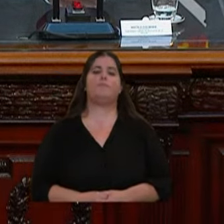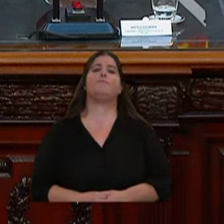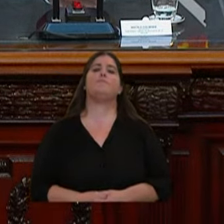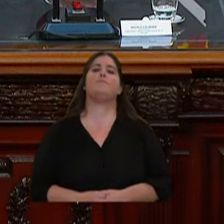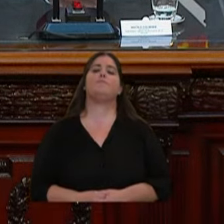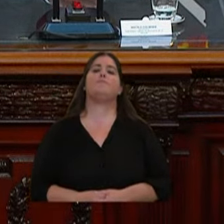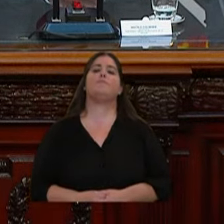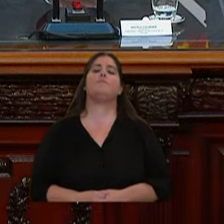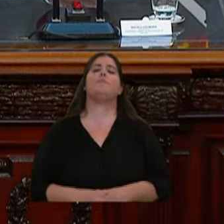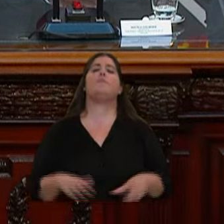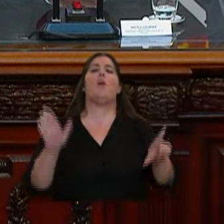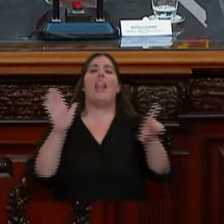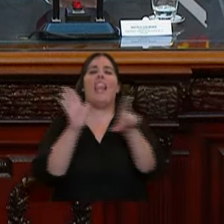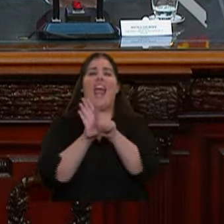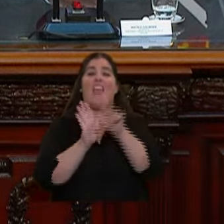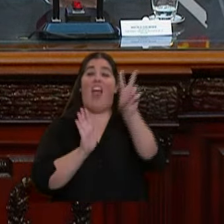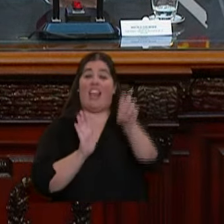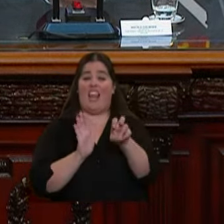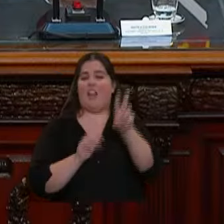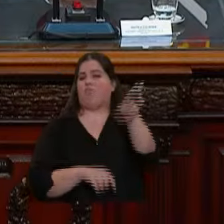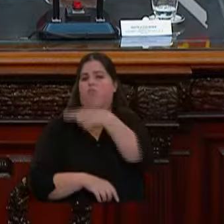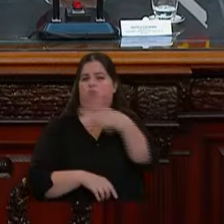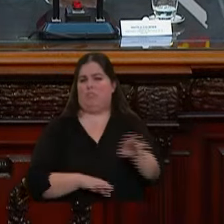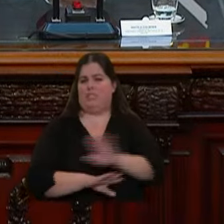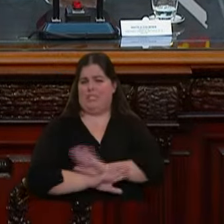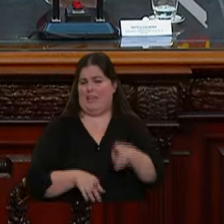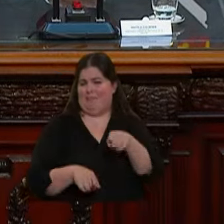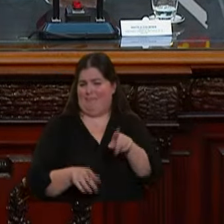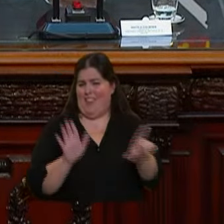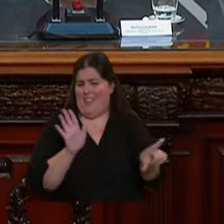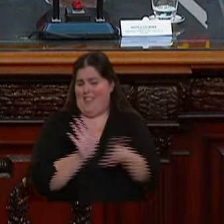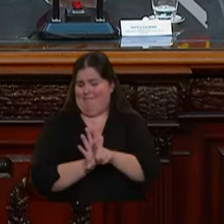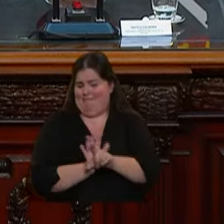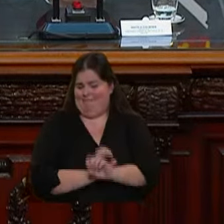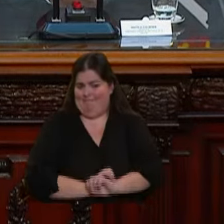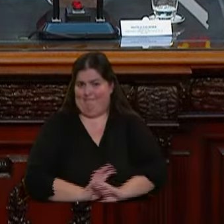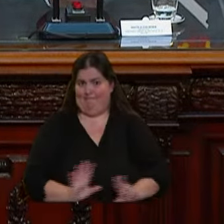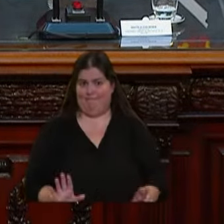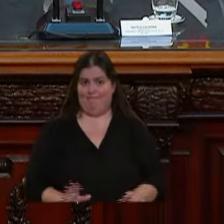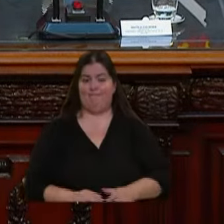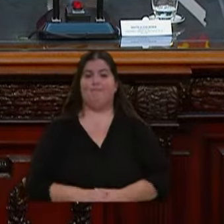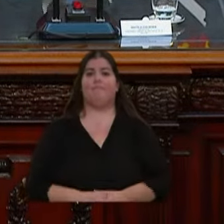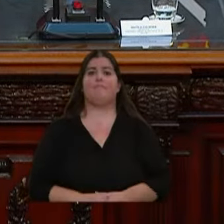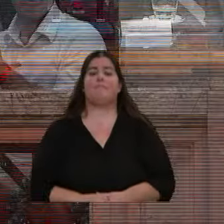Derogamos la nefasta ley de alquileres y pasó exactamente.